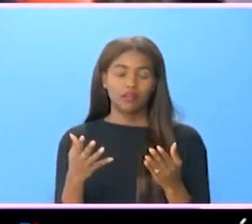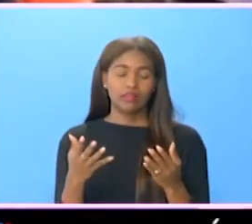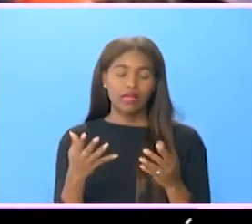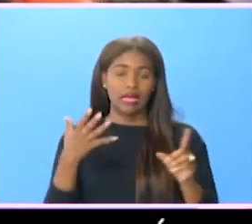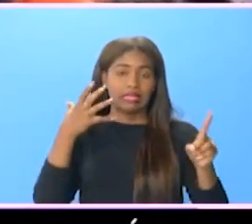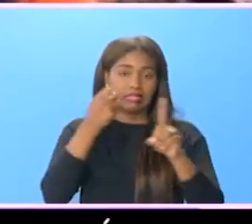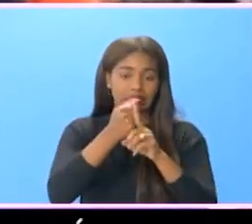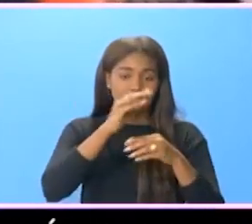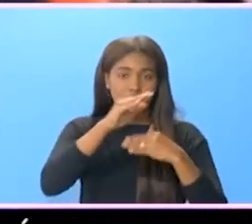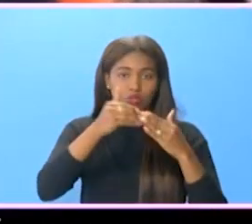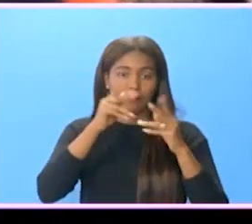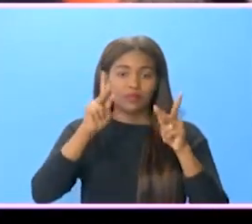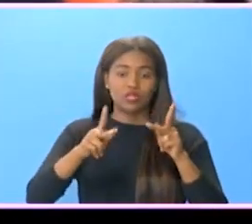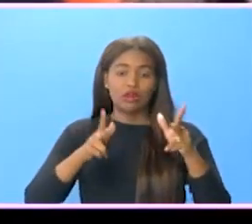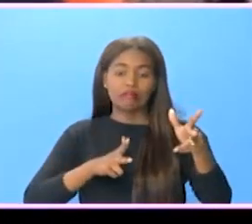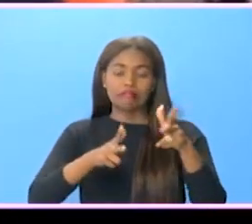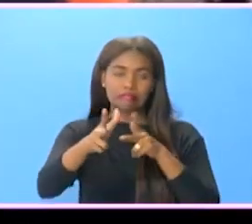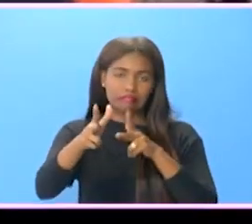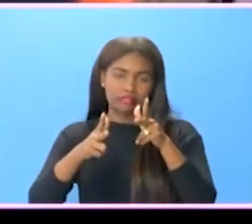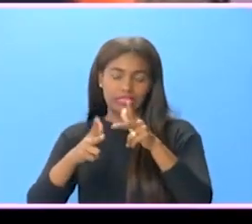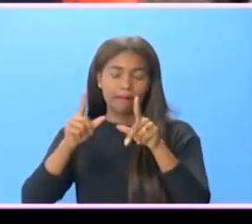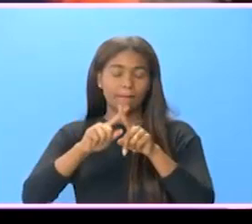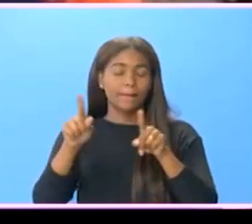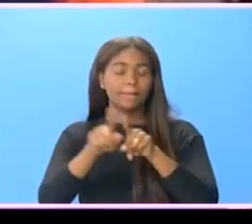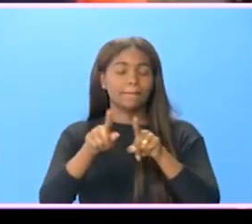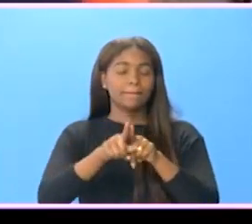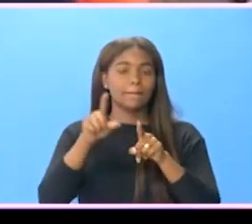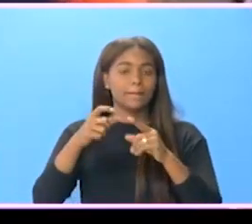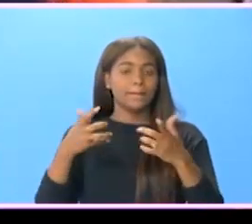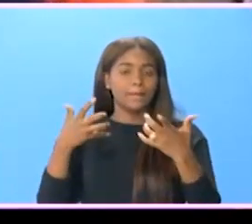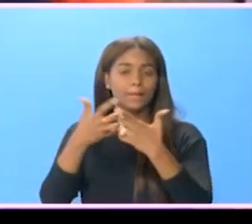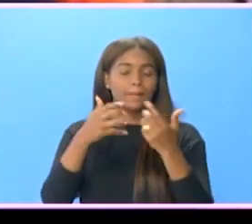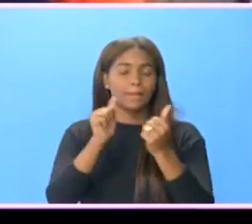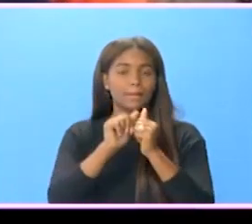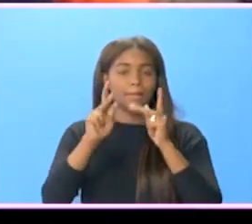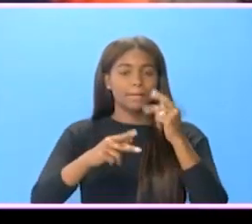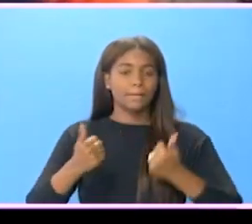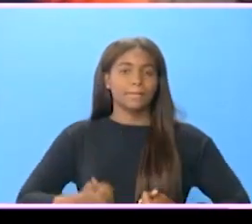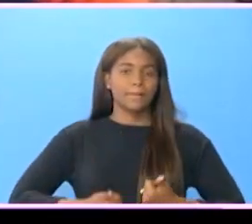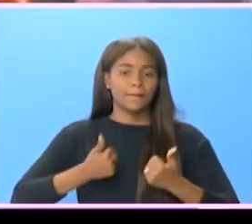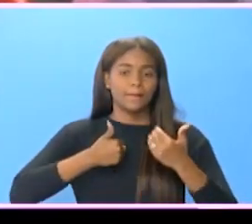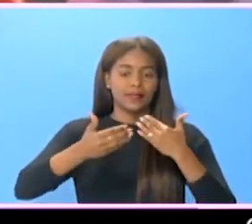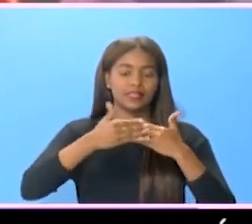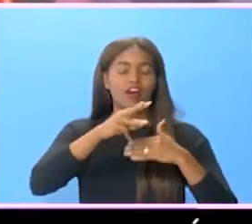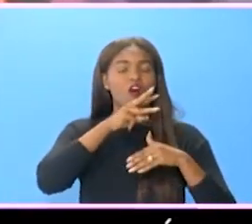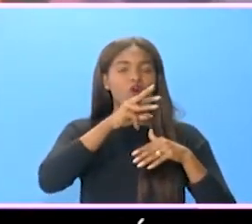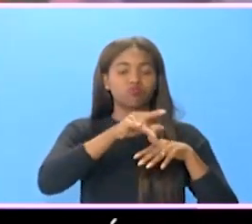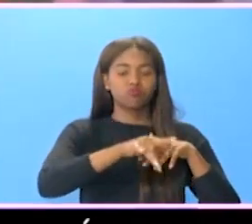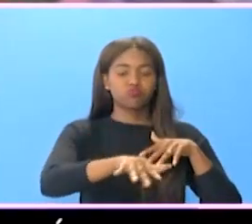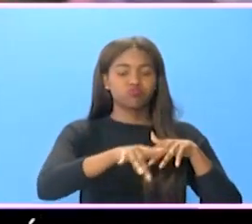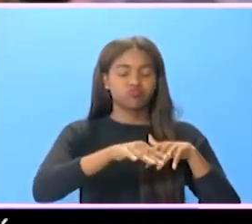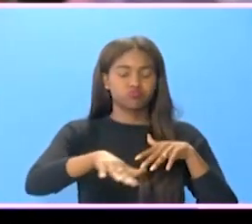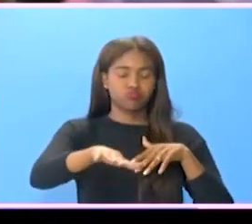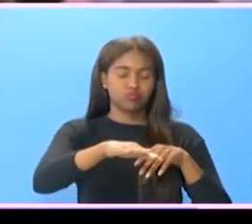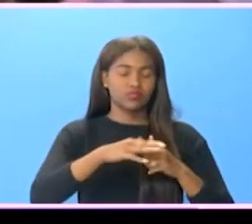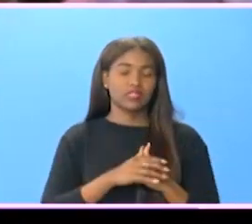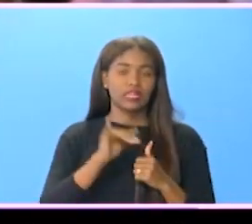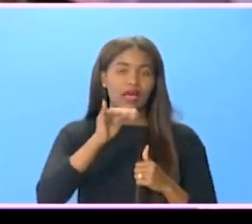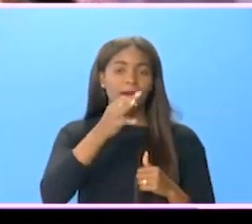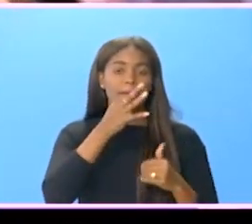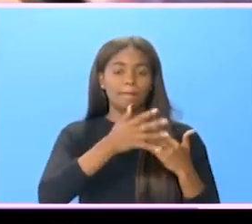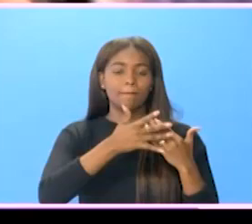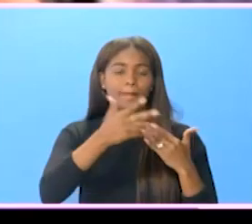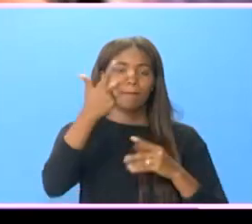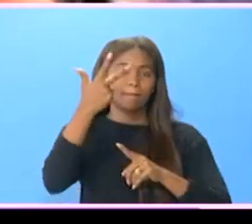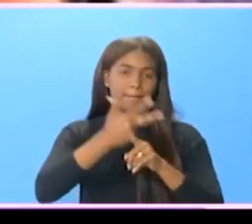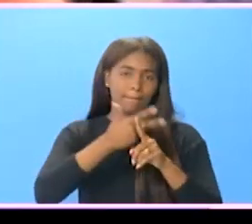todos los transeúntes, pero además lo que tiene que ver también con los moradores alrededor de la cañada. ¿Esto de ejecución? No, esto va a estar listo en